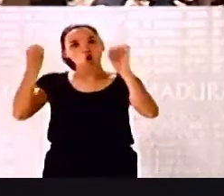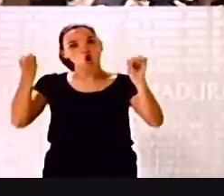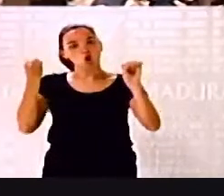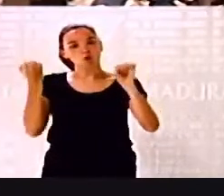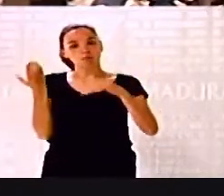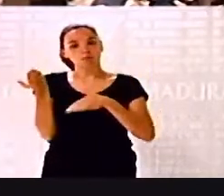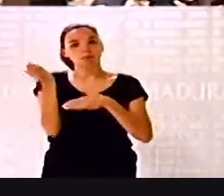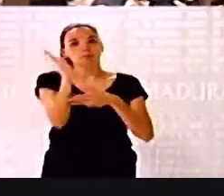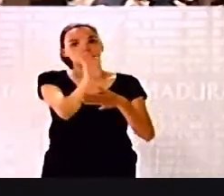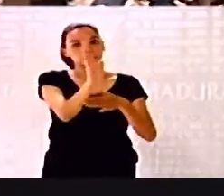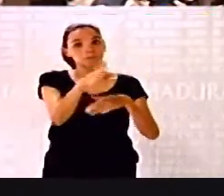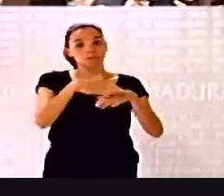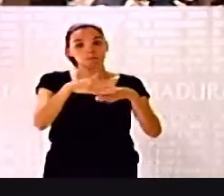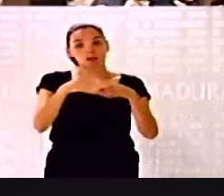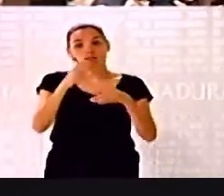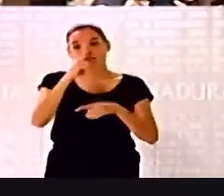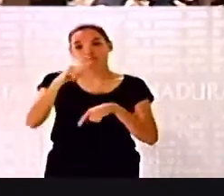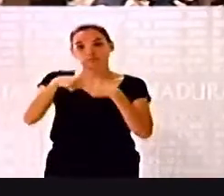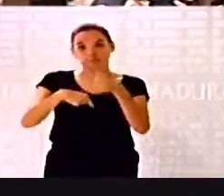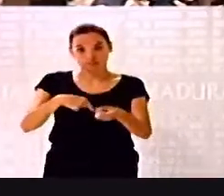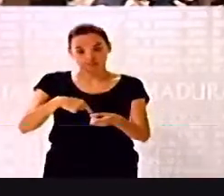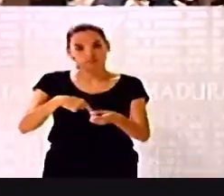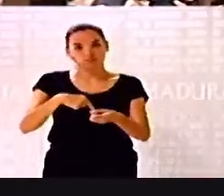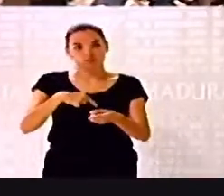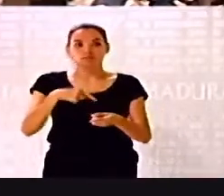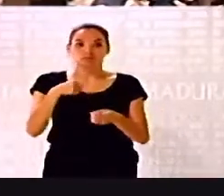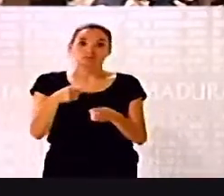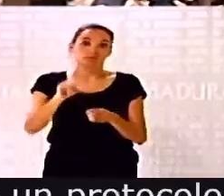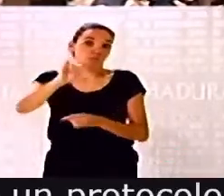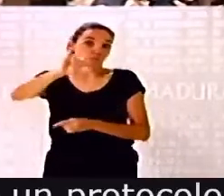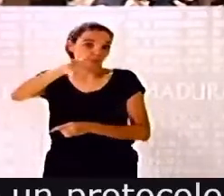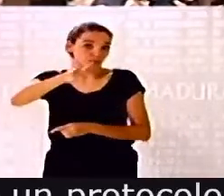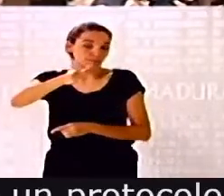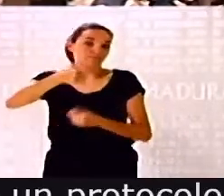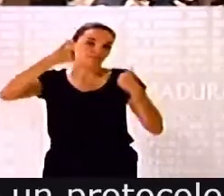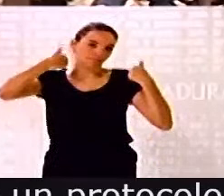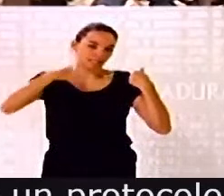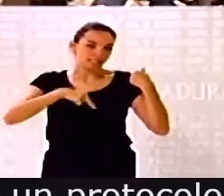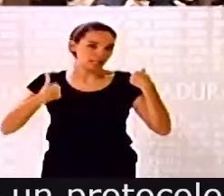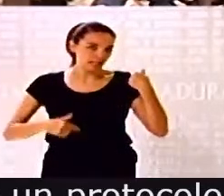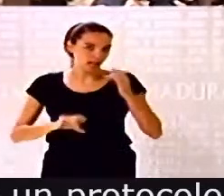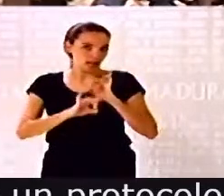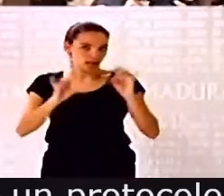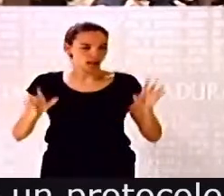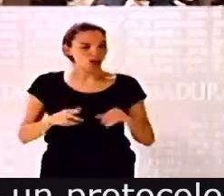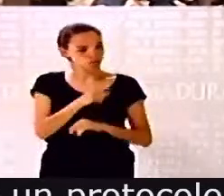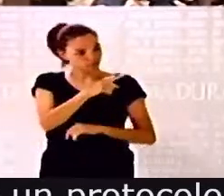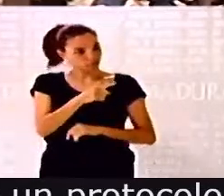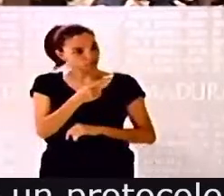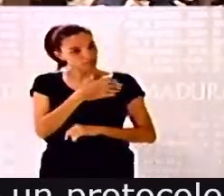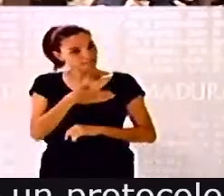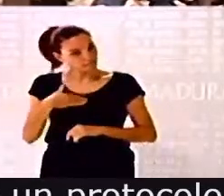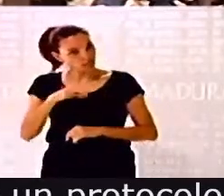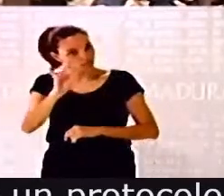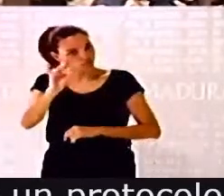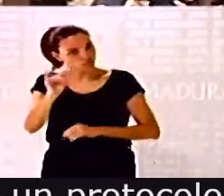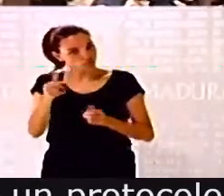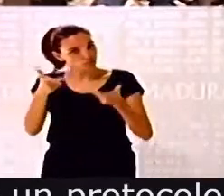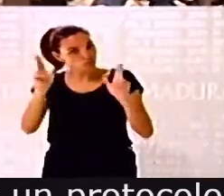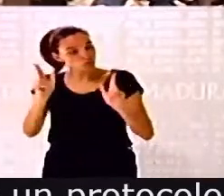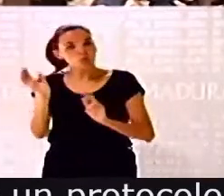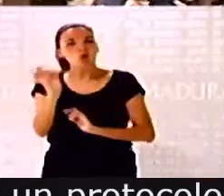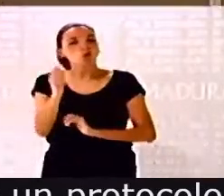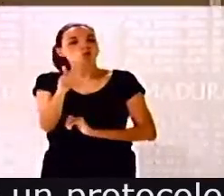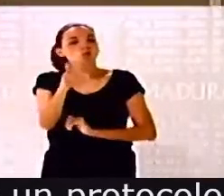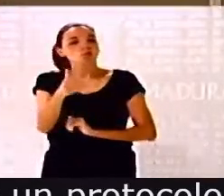la próxima temporada que tiene que dar, evidentemente, Sanidad el visto bueno, el ok. ¿Está ya en disposición de hacerlo o cuándo cree que podrá...?